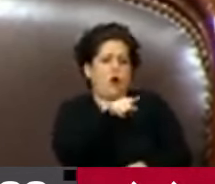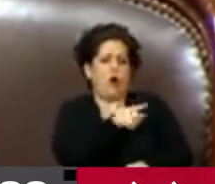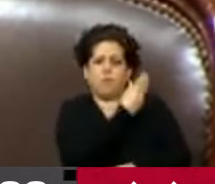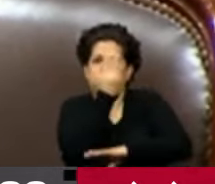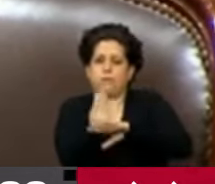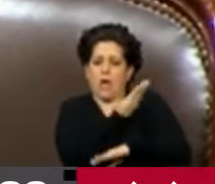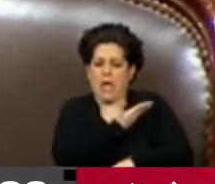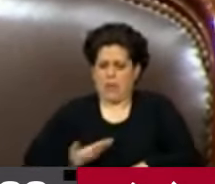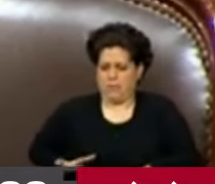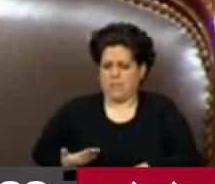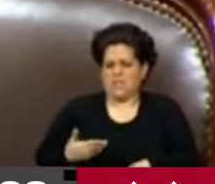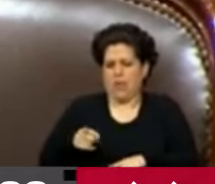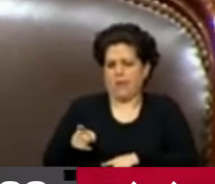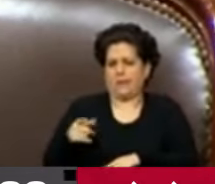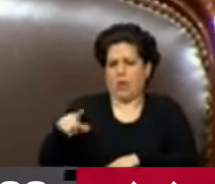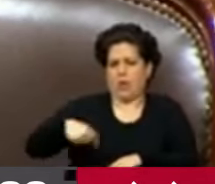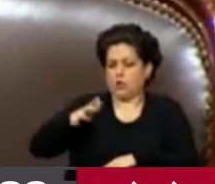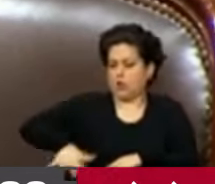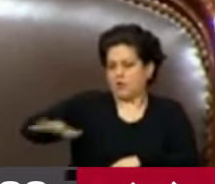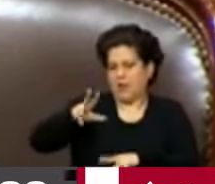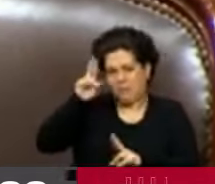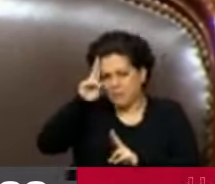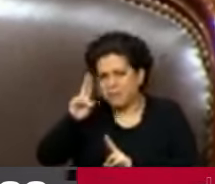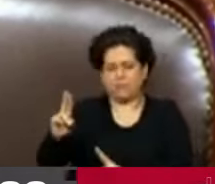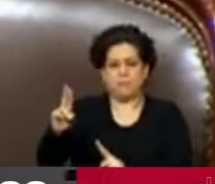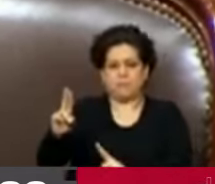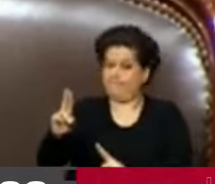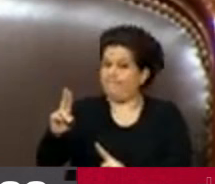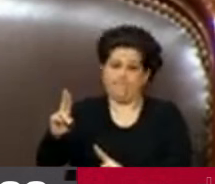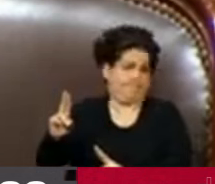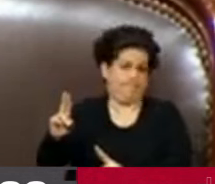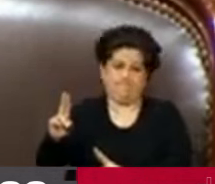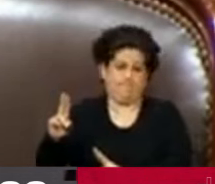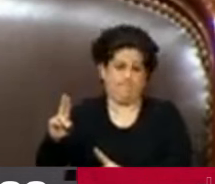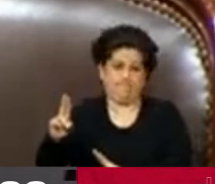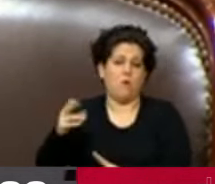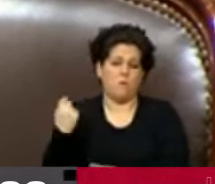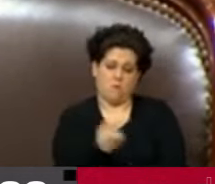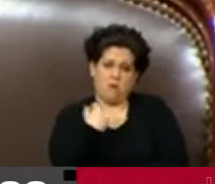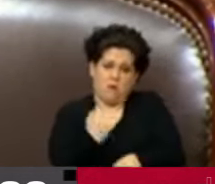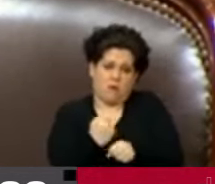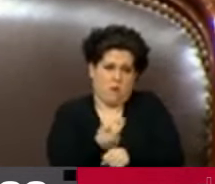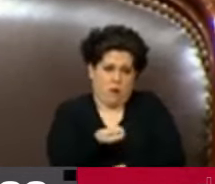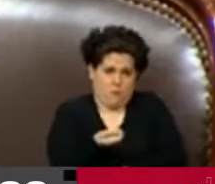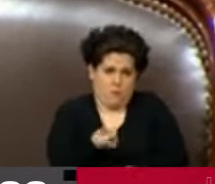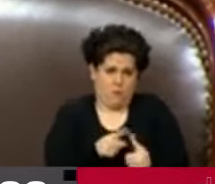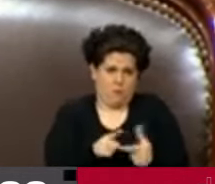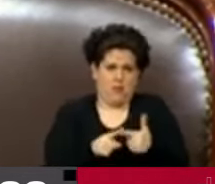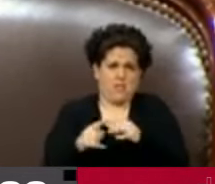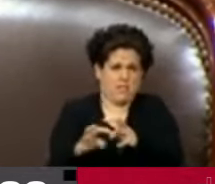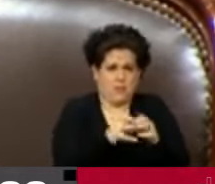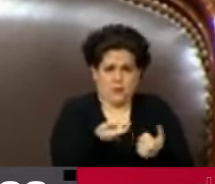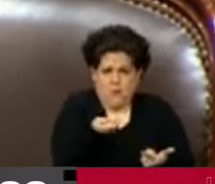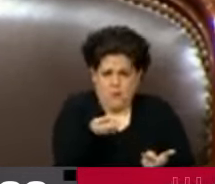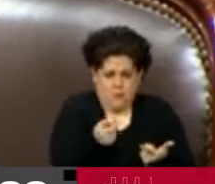demandas sociales, debo confesarle de que no. Sesionó poco, trabajó poco, hubo